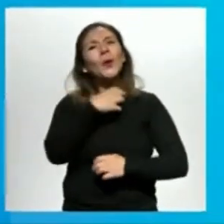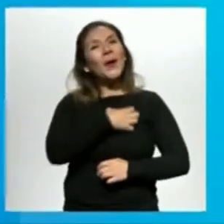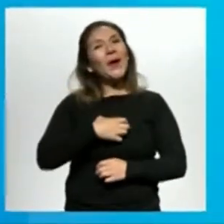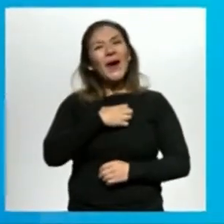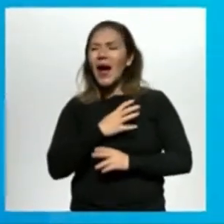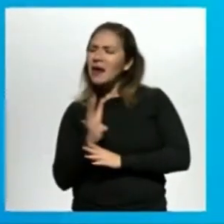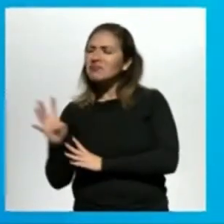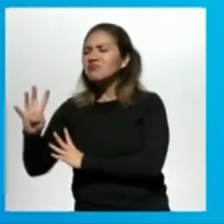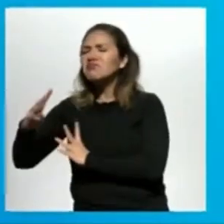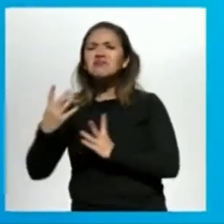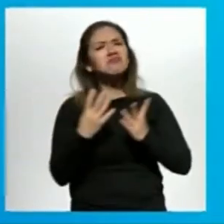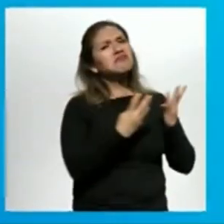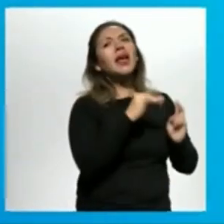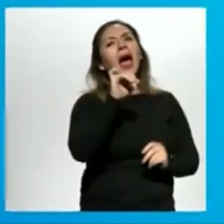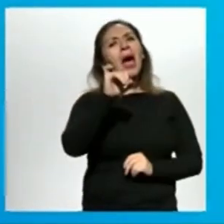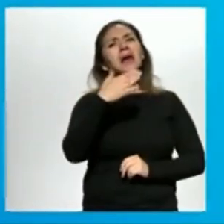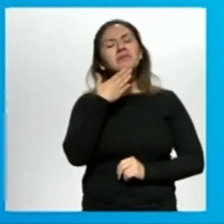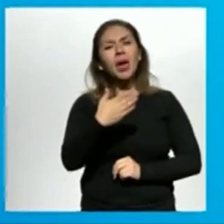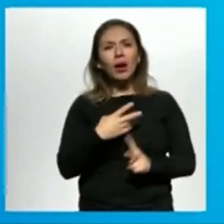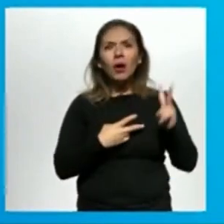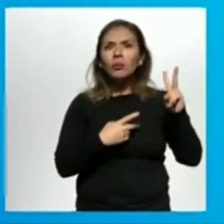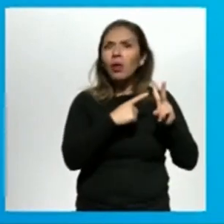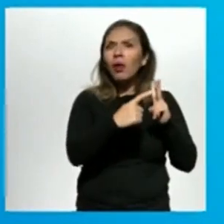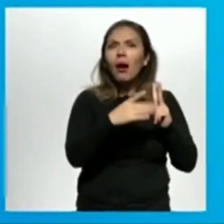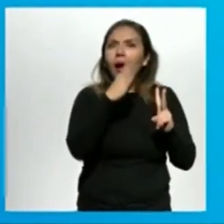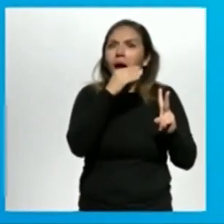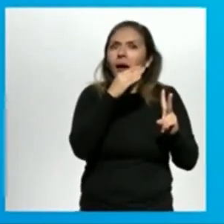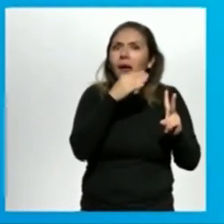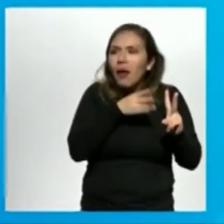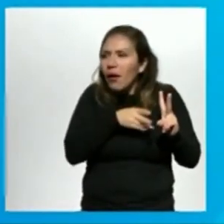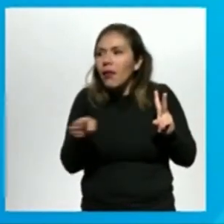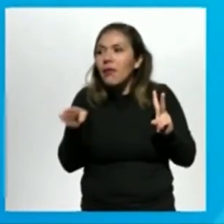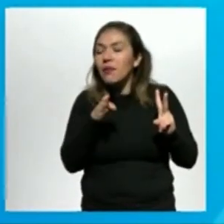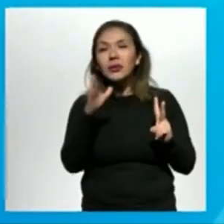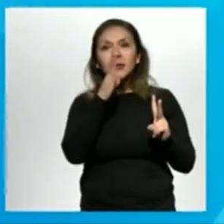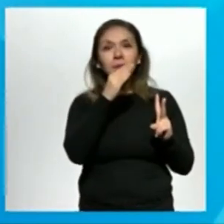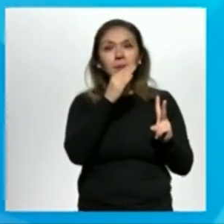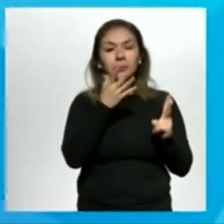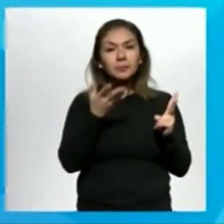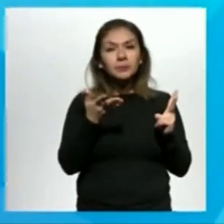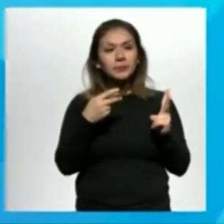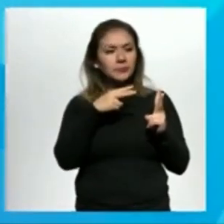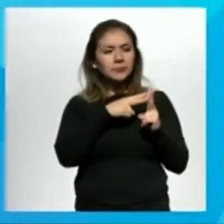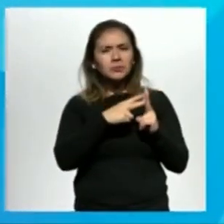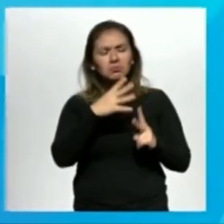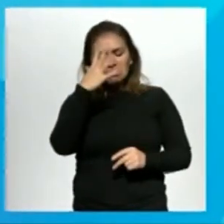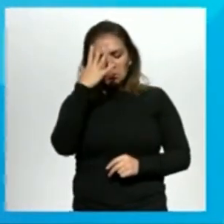contentos, pero ellos no podían pasar. Se pusieron muy